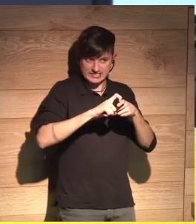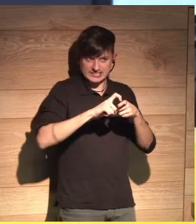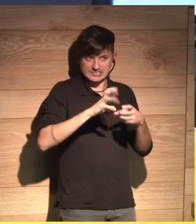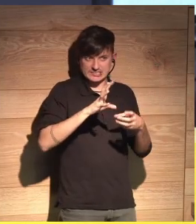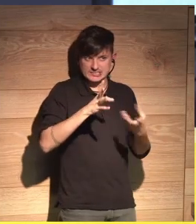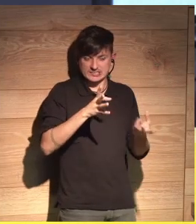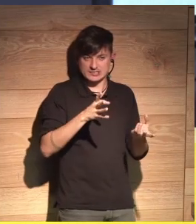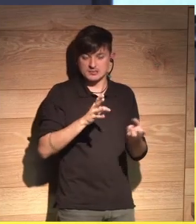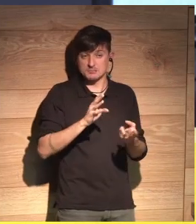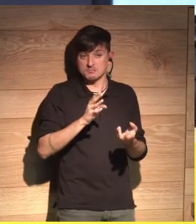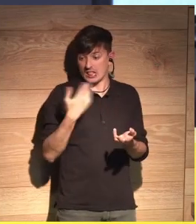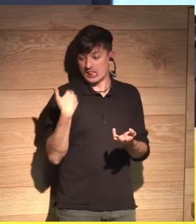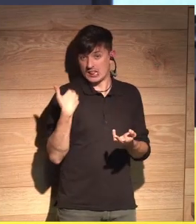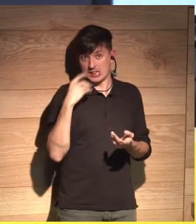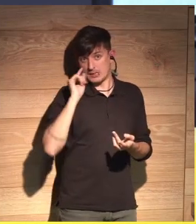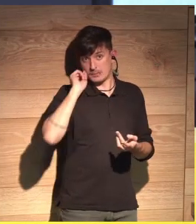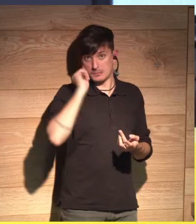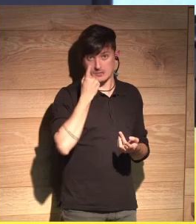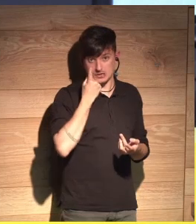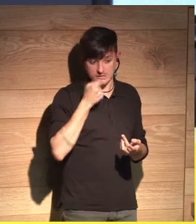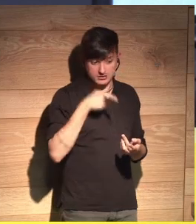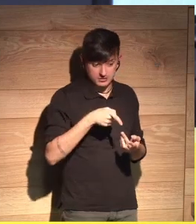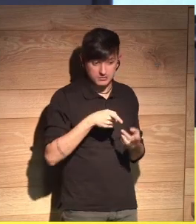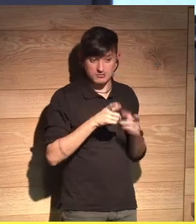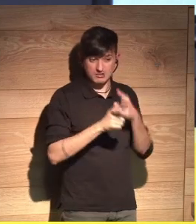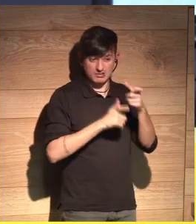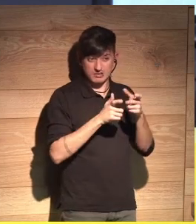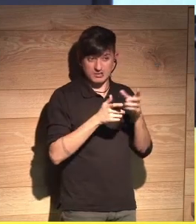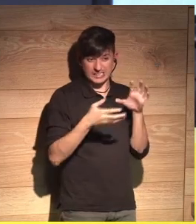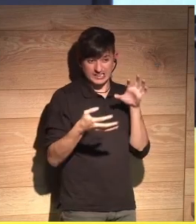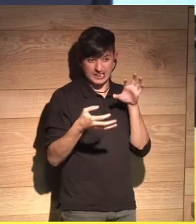se ha descubierto en los últimos años si están muy relacionados